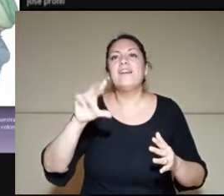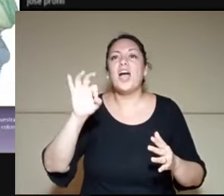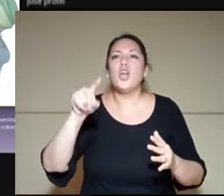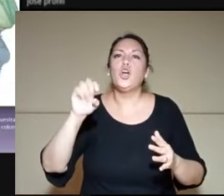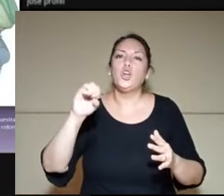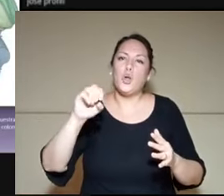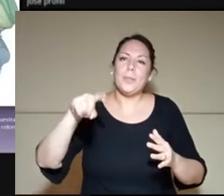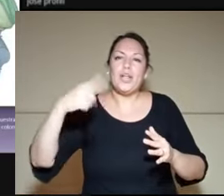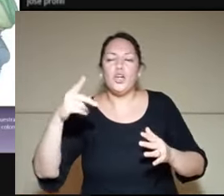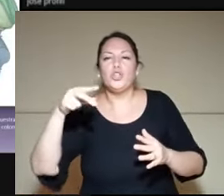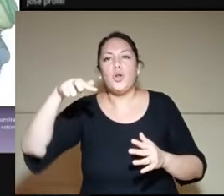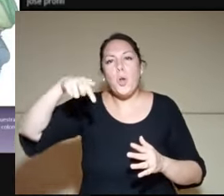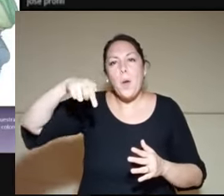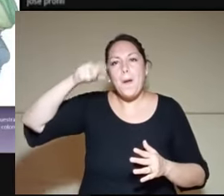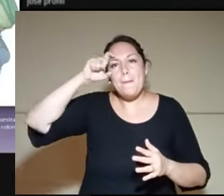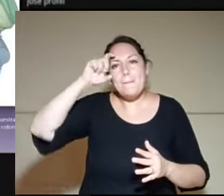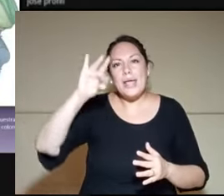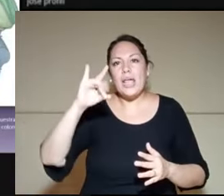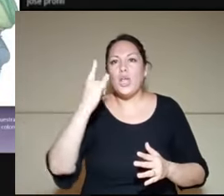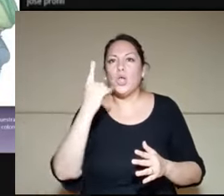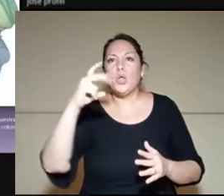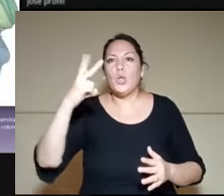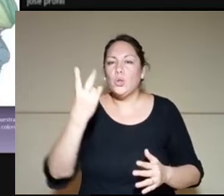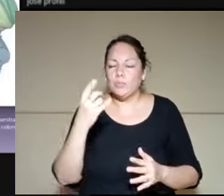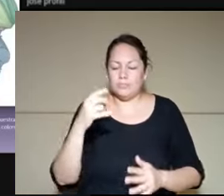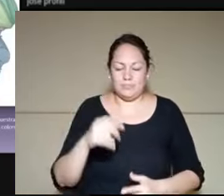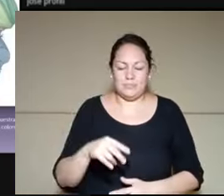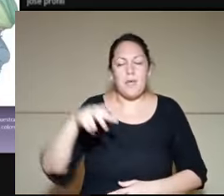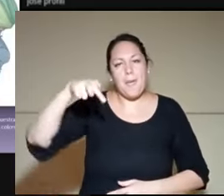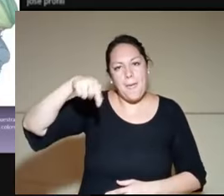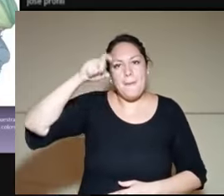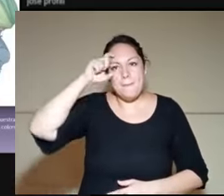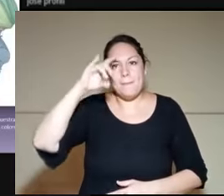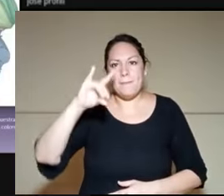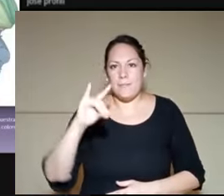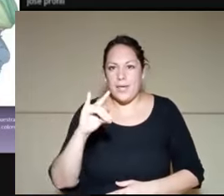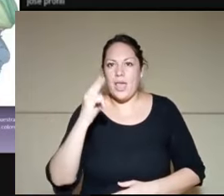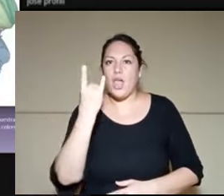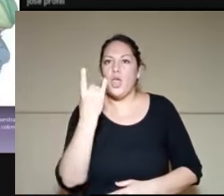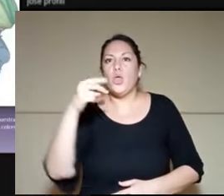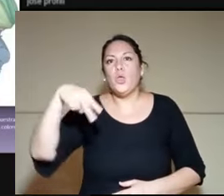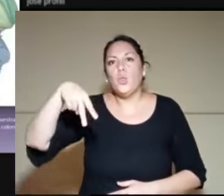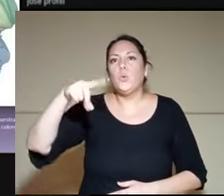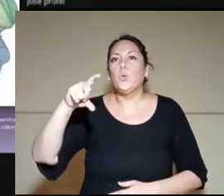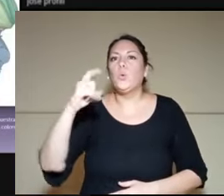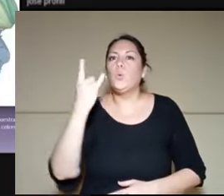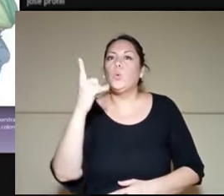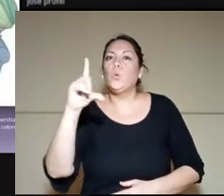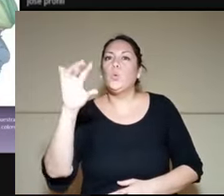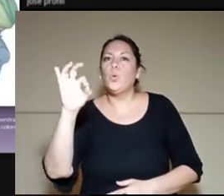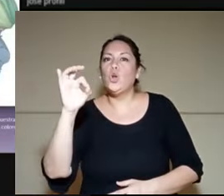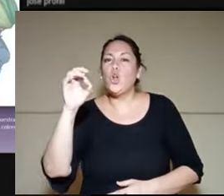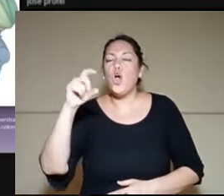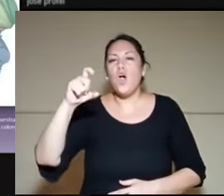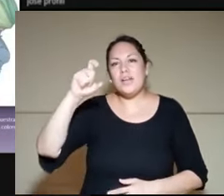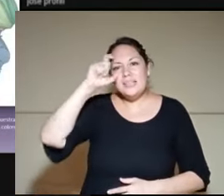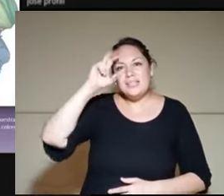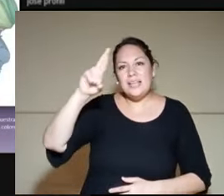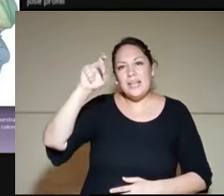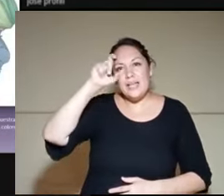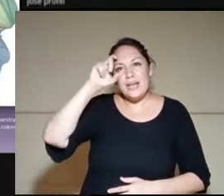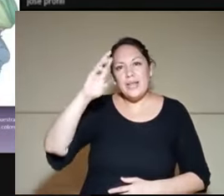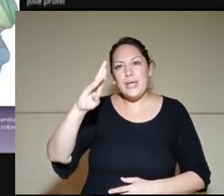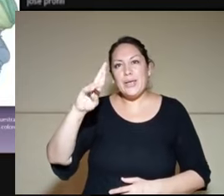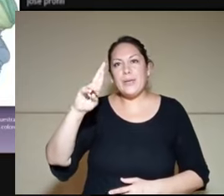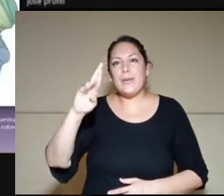o pedúnculos cerebrales. Mesencéfalo o pedúnculos cerebrales. Todas estas tres estructuras, de abajo hacia